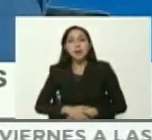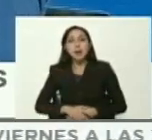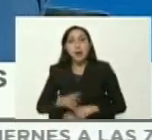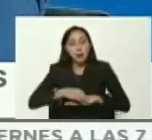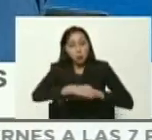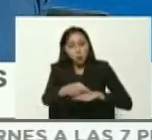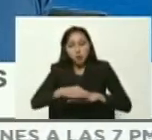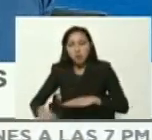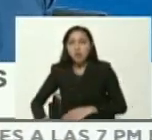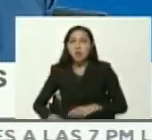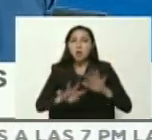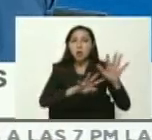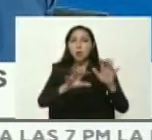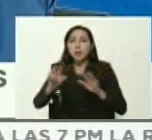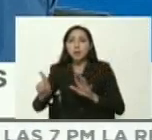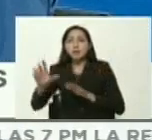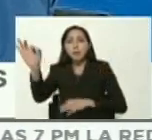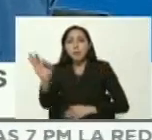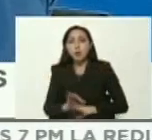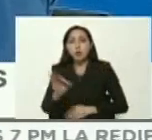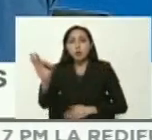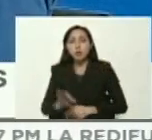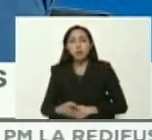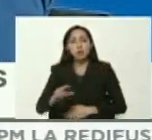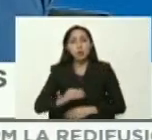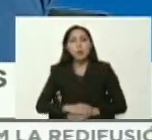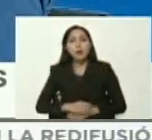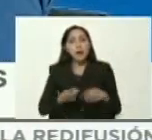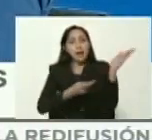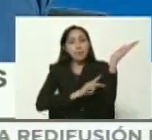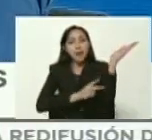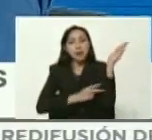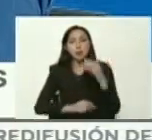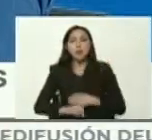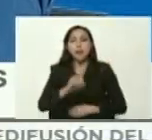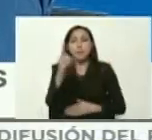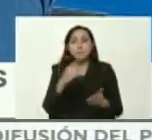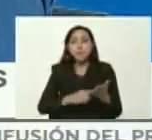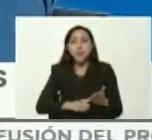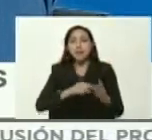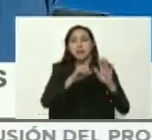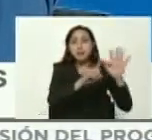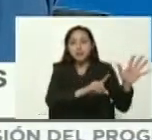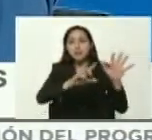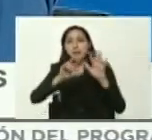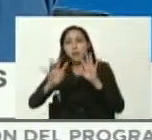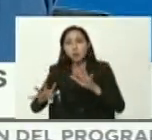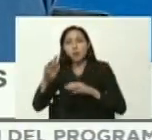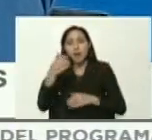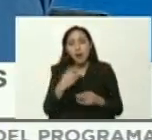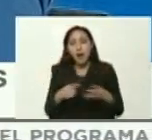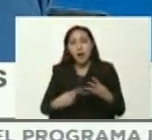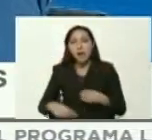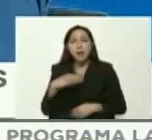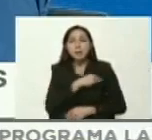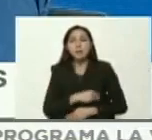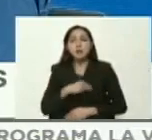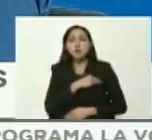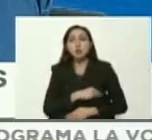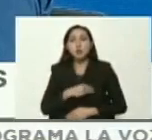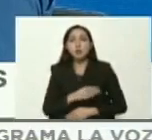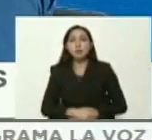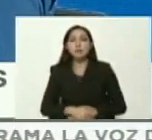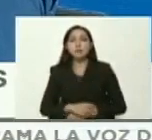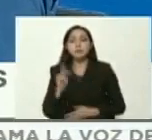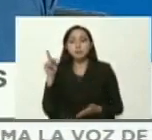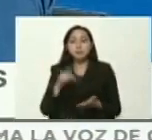representa un 96%, a nivel parroquial, 1.069 sistemas de misiones parroquiales, llegando un